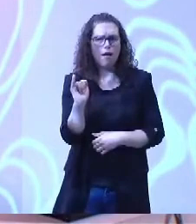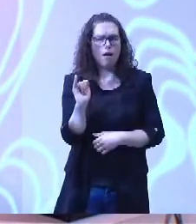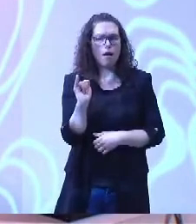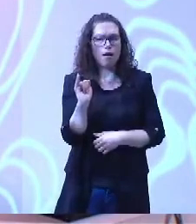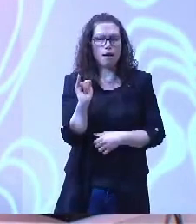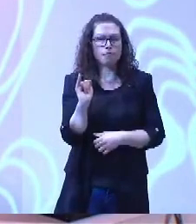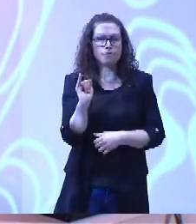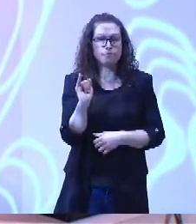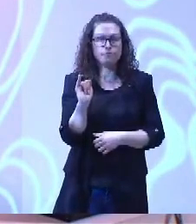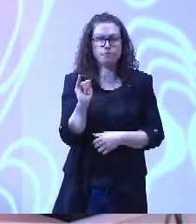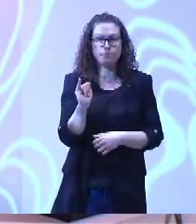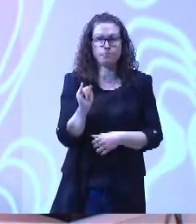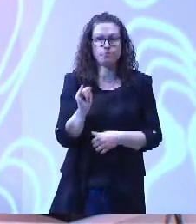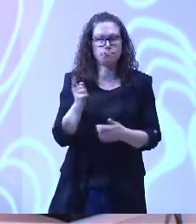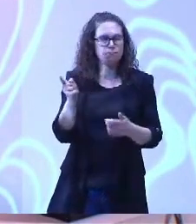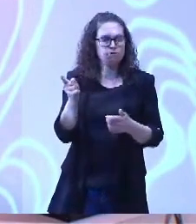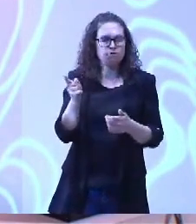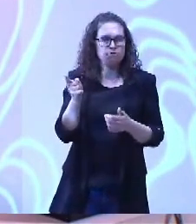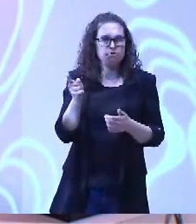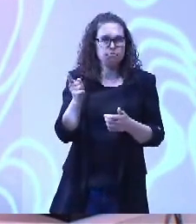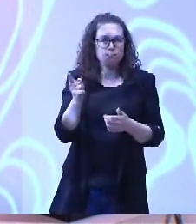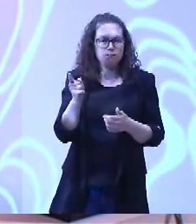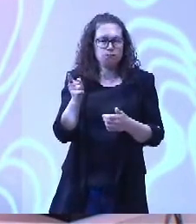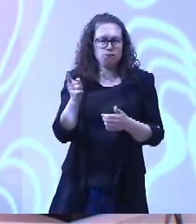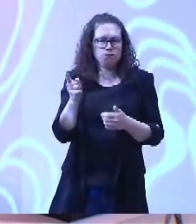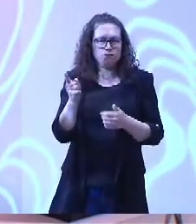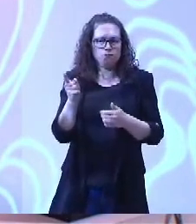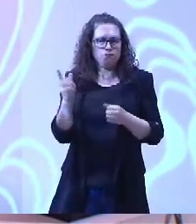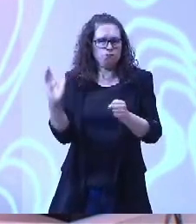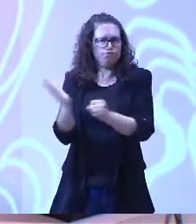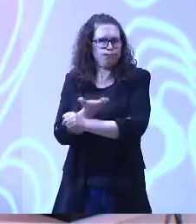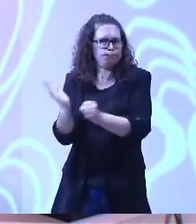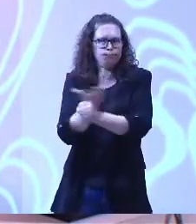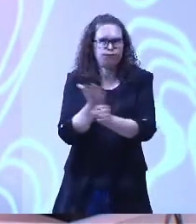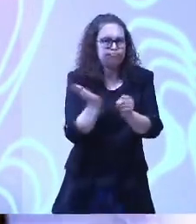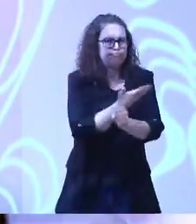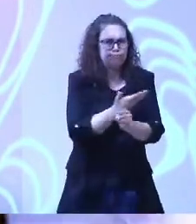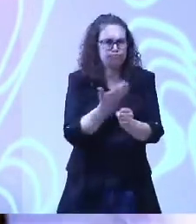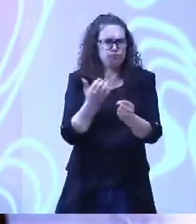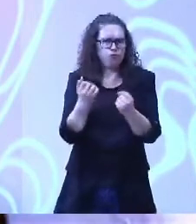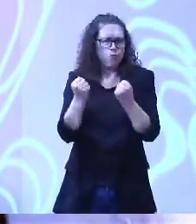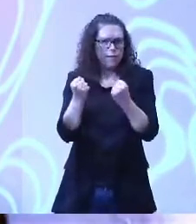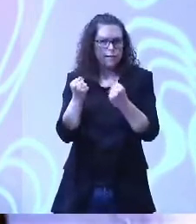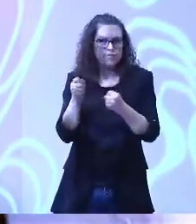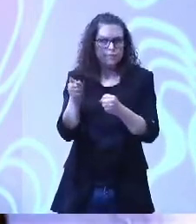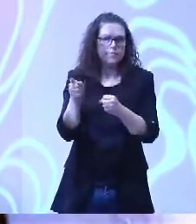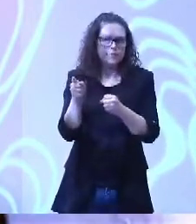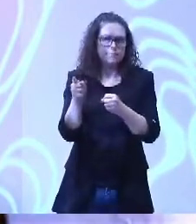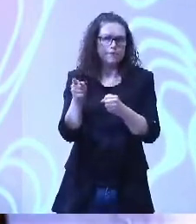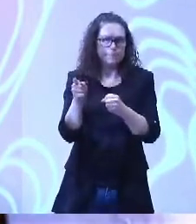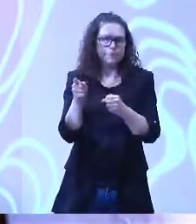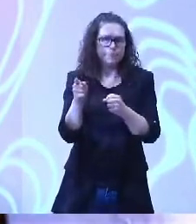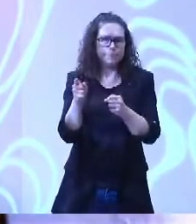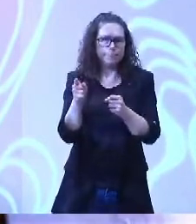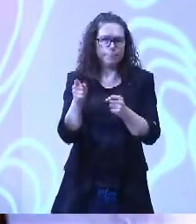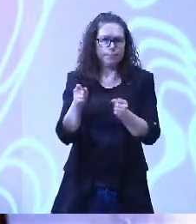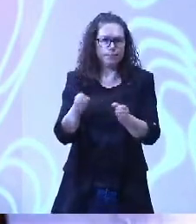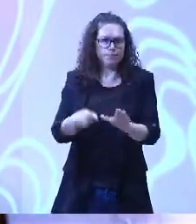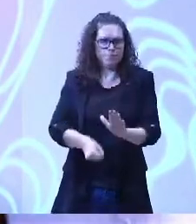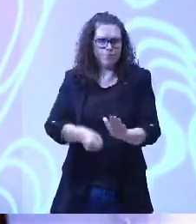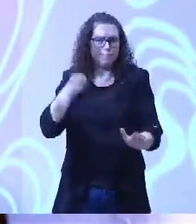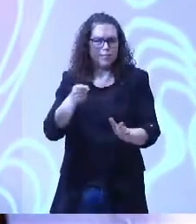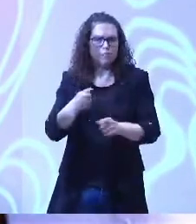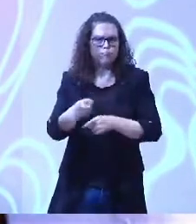Que sí, van con su motosierra. Van con la motosierra rugiendo para que sea el trampantojo y no nos demos cuenta